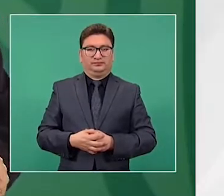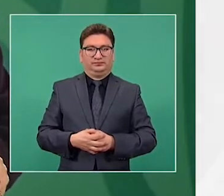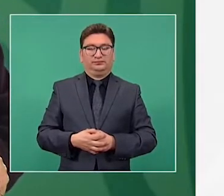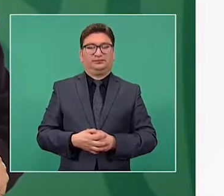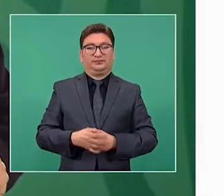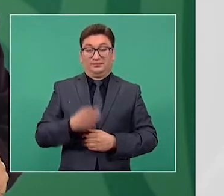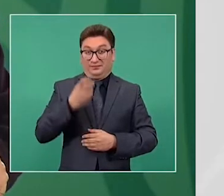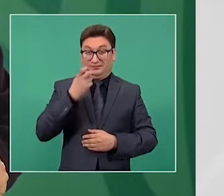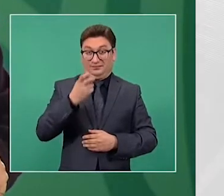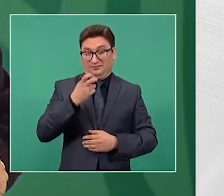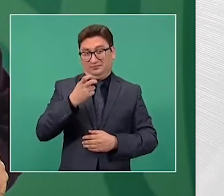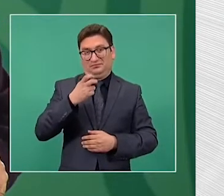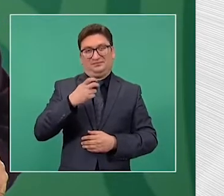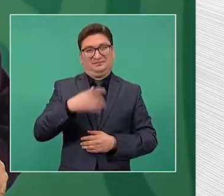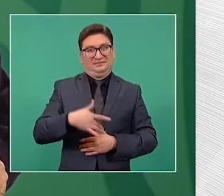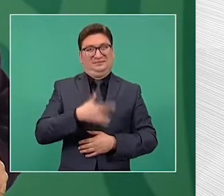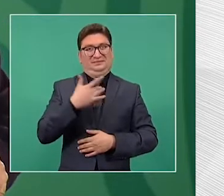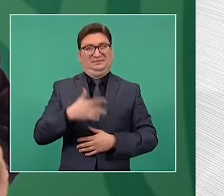desconcierto